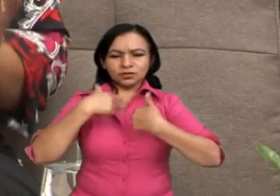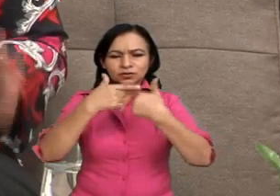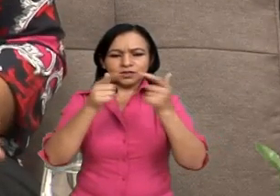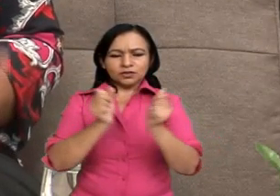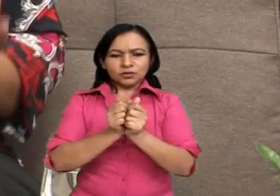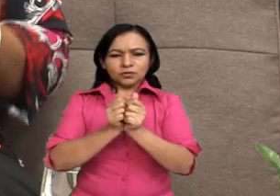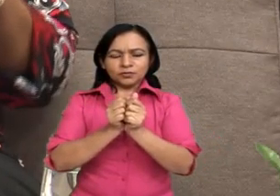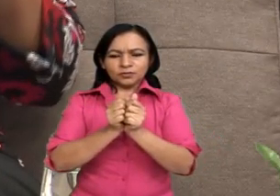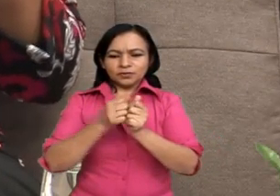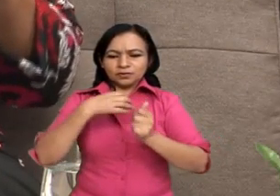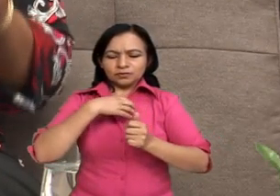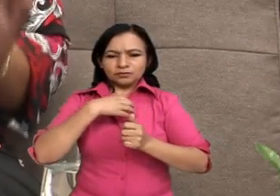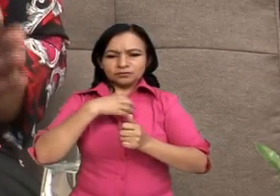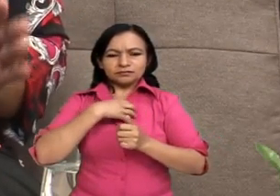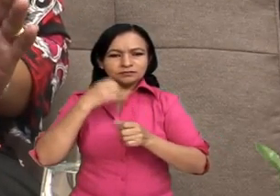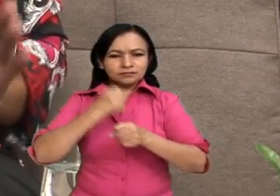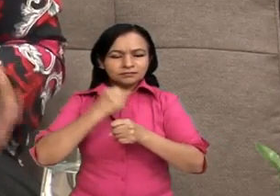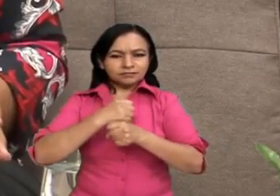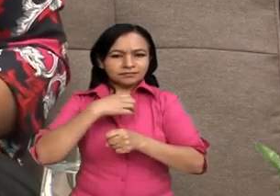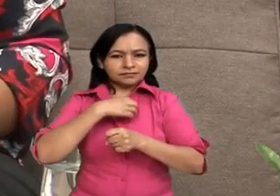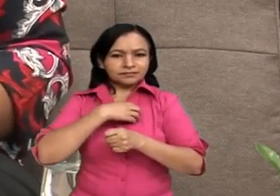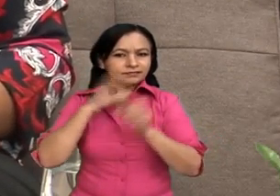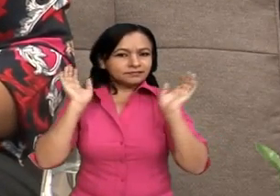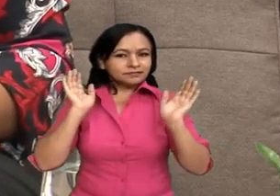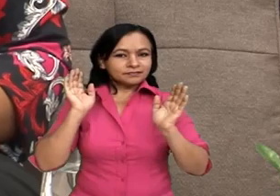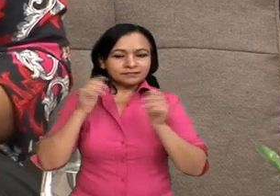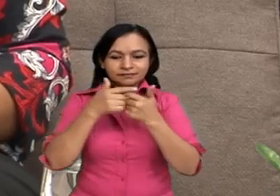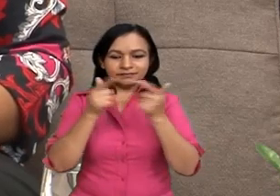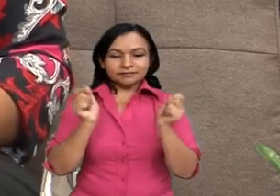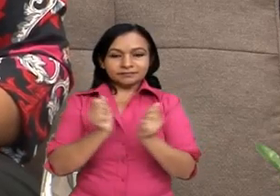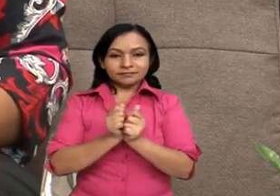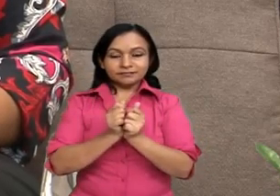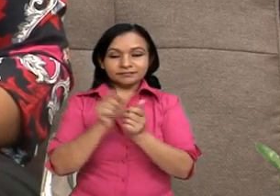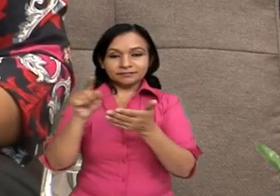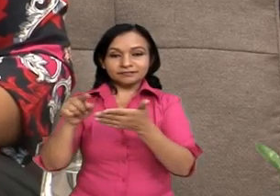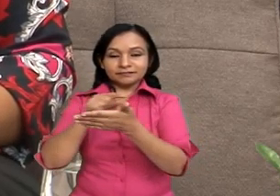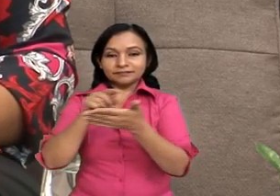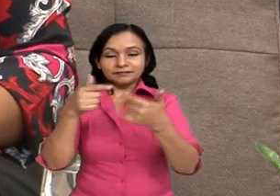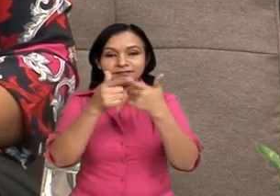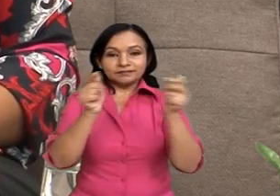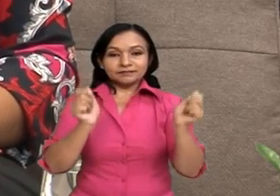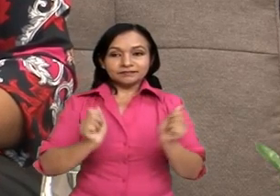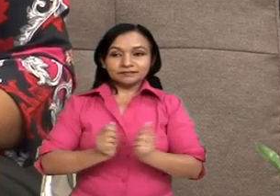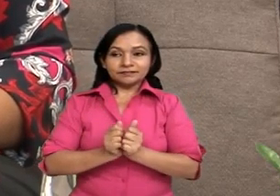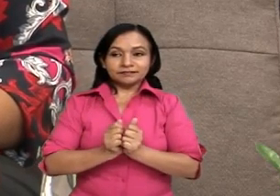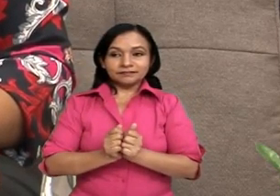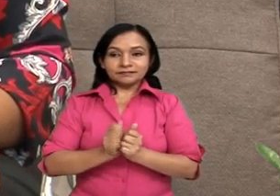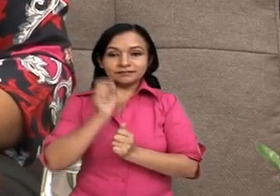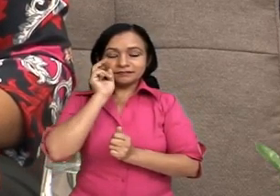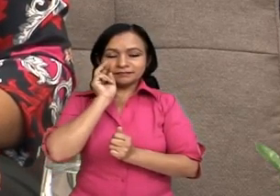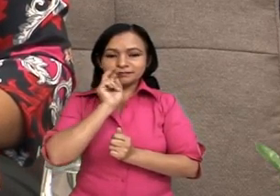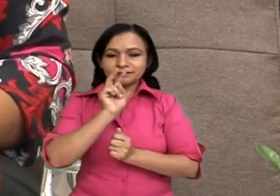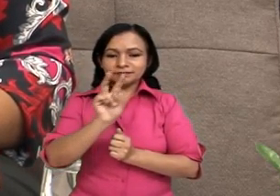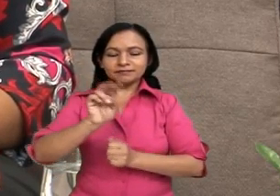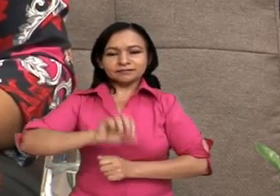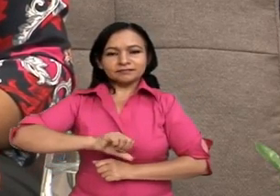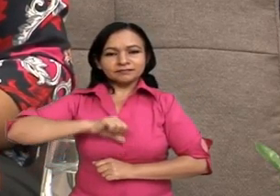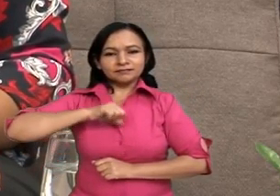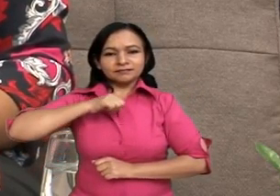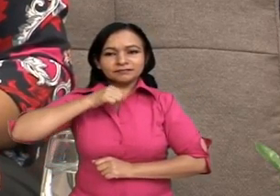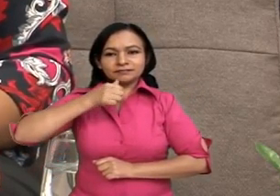ahí eso no lo podemos quitar, ahí está. Entonces teníamos la elección de nuestra junta sindical y miraban con mucho orgullo